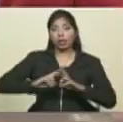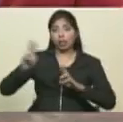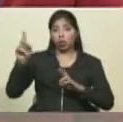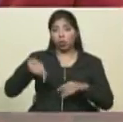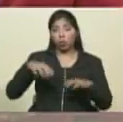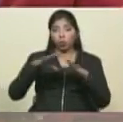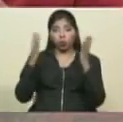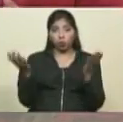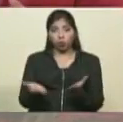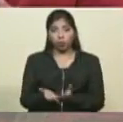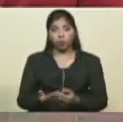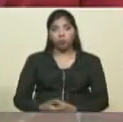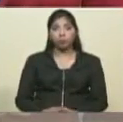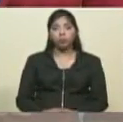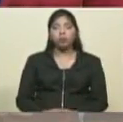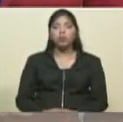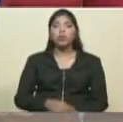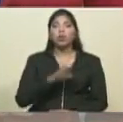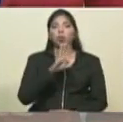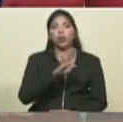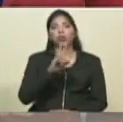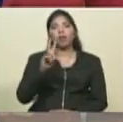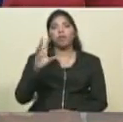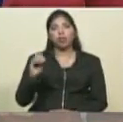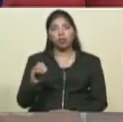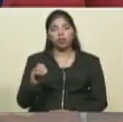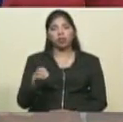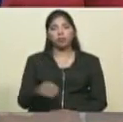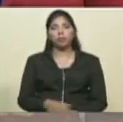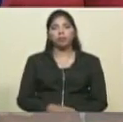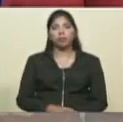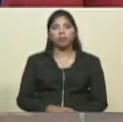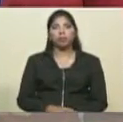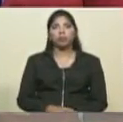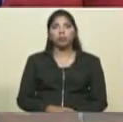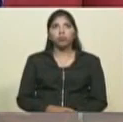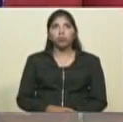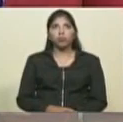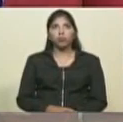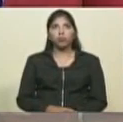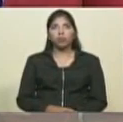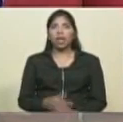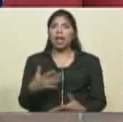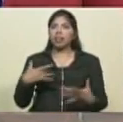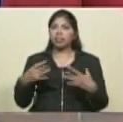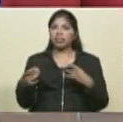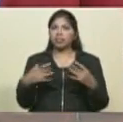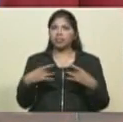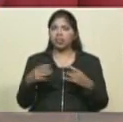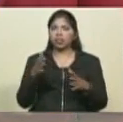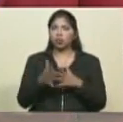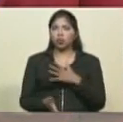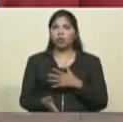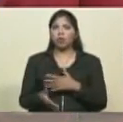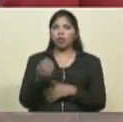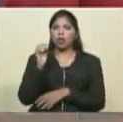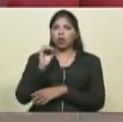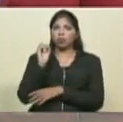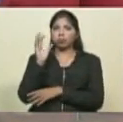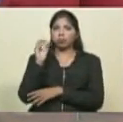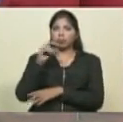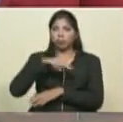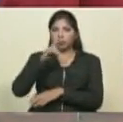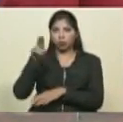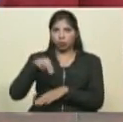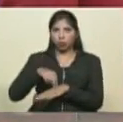Amigos, ya a esta hora, 4:20 minutos de la tarde, en el Salón Protocolar del Palacio Legislativo se realiza la sesión de la Asamblea Nacional Constituyente. Ahí está